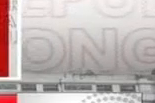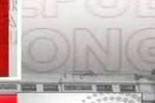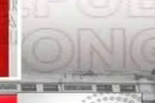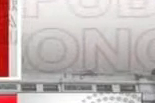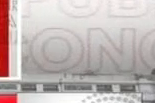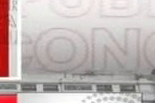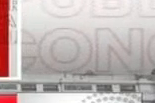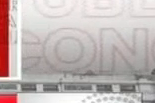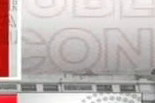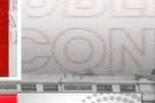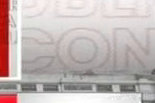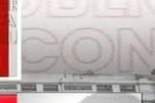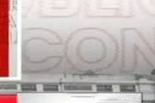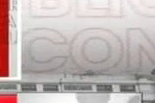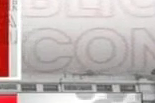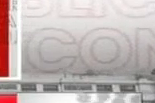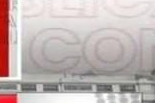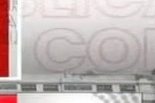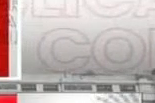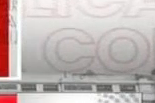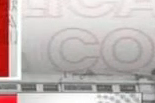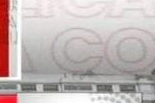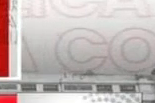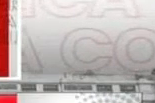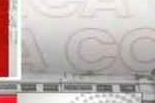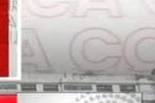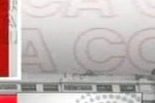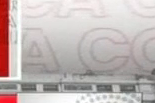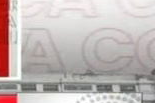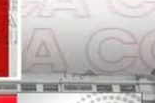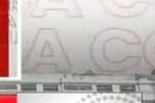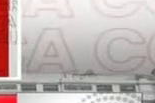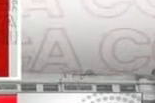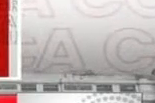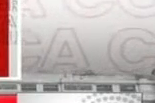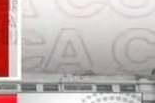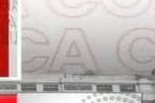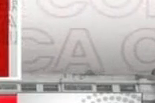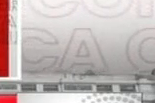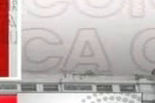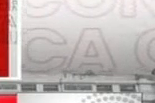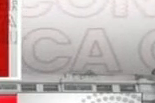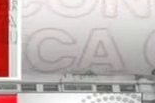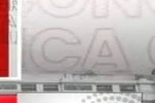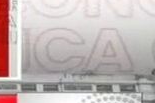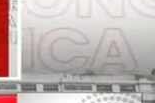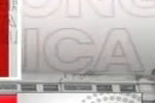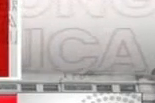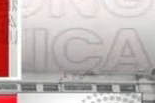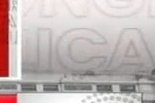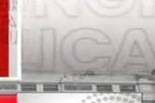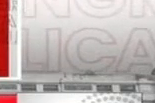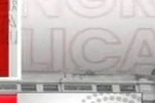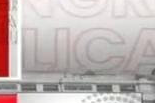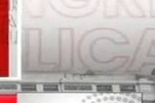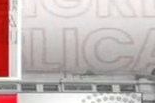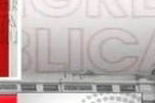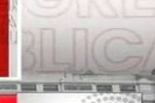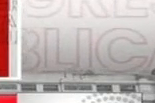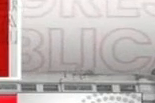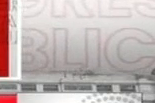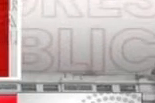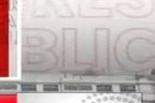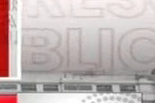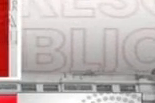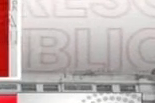locales o de reconocimiento de inversiones a los regionales, debieron considerarse los aspectos vinculados a la